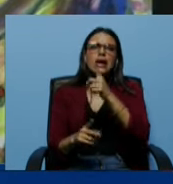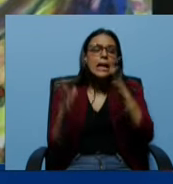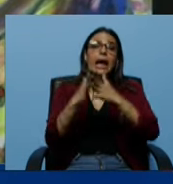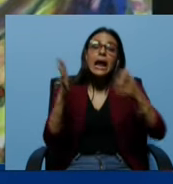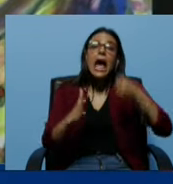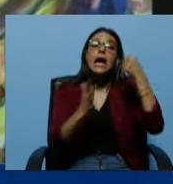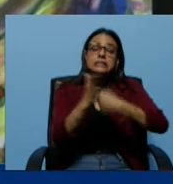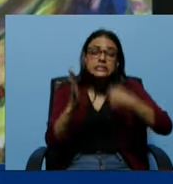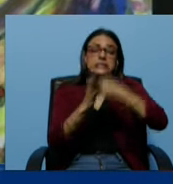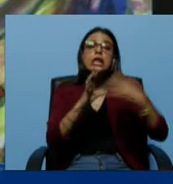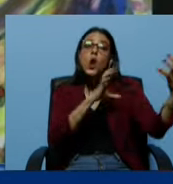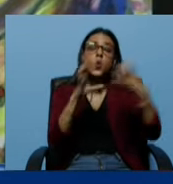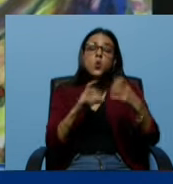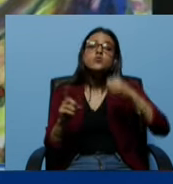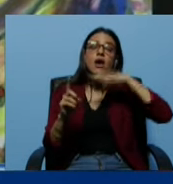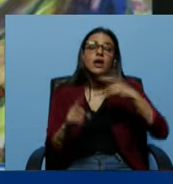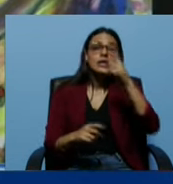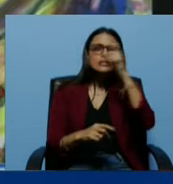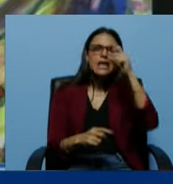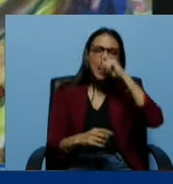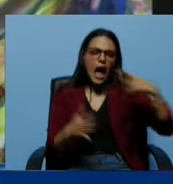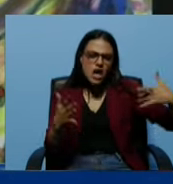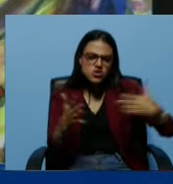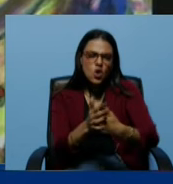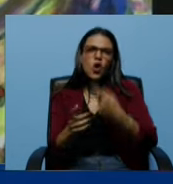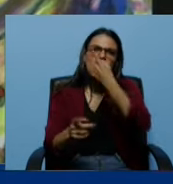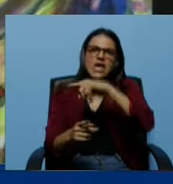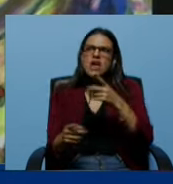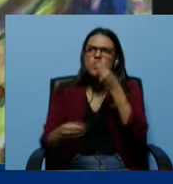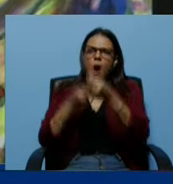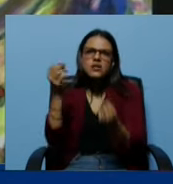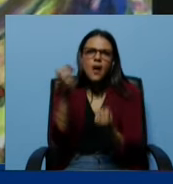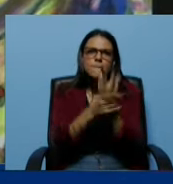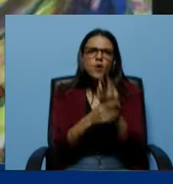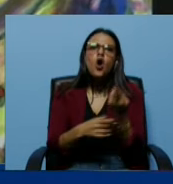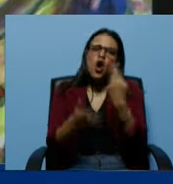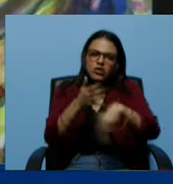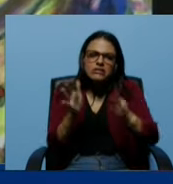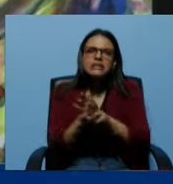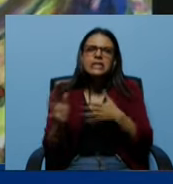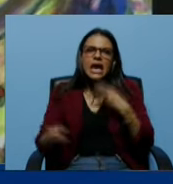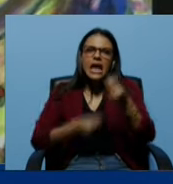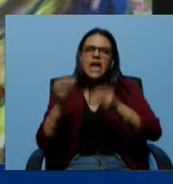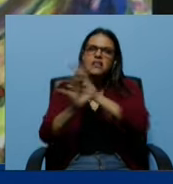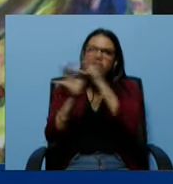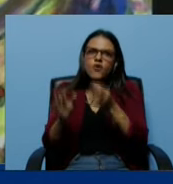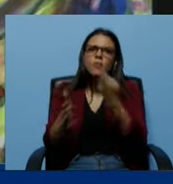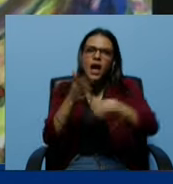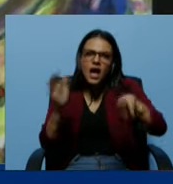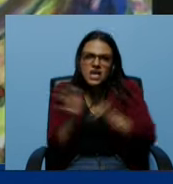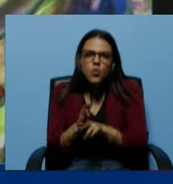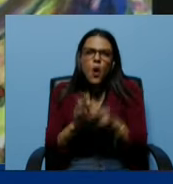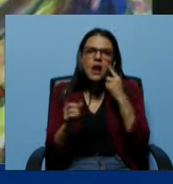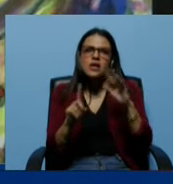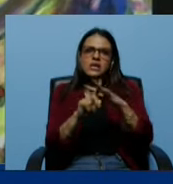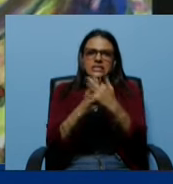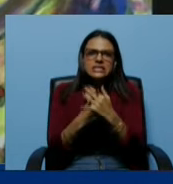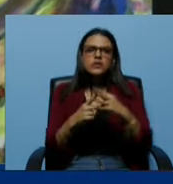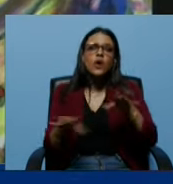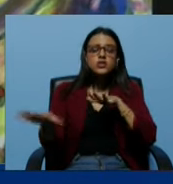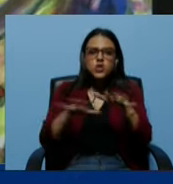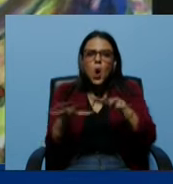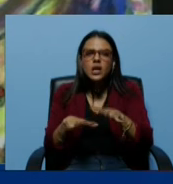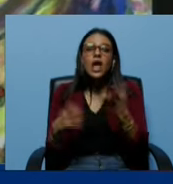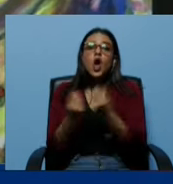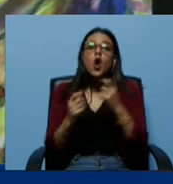época. 100 años después, están reaccionando de manera similar frente a circunstancias parecidas, con actores